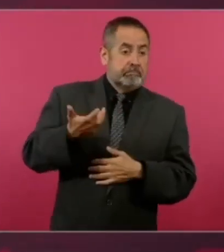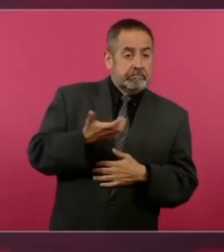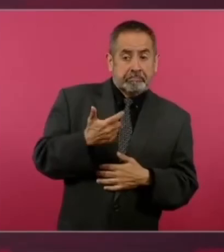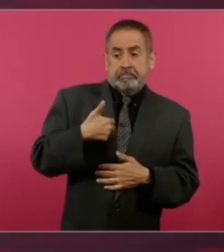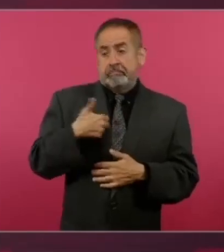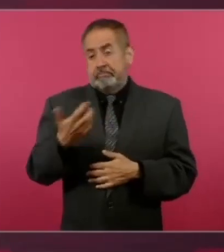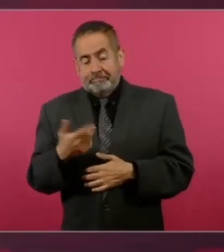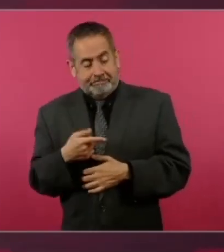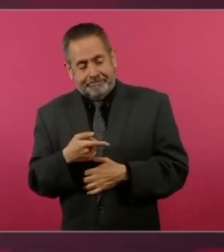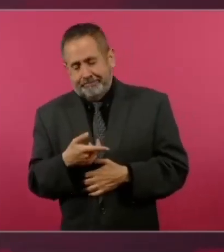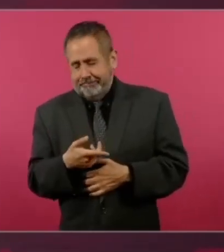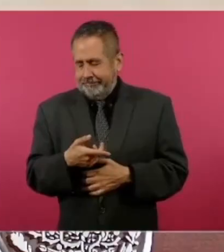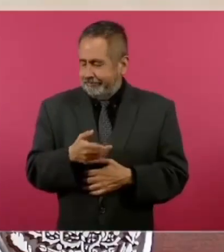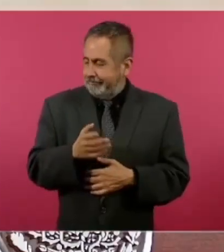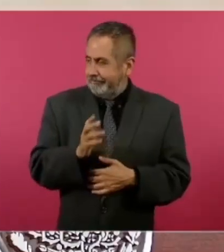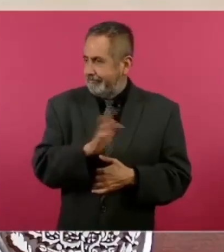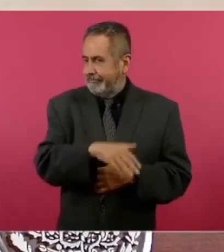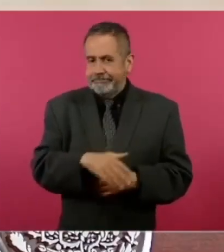¿sí? Es